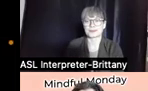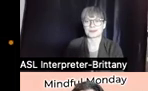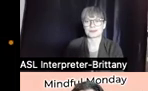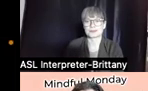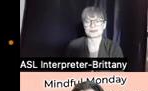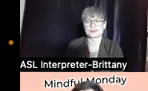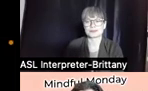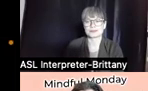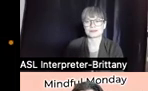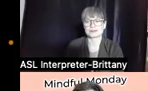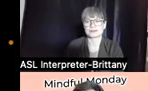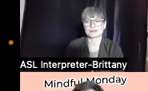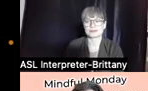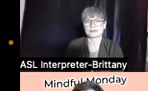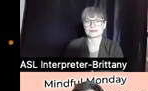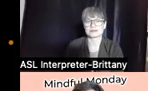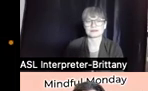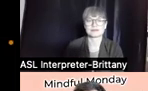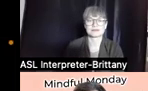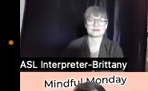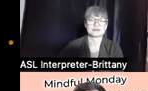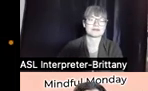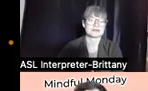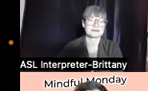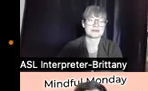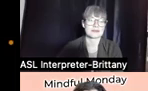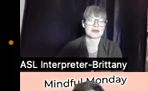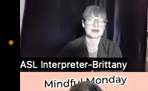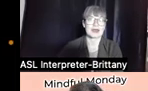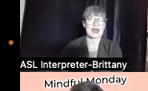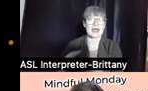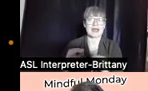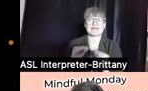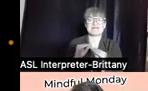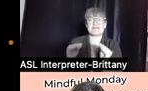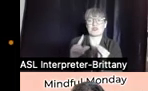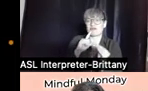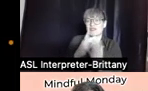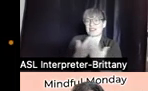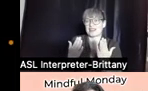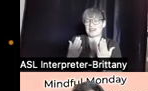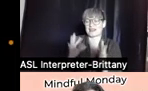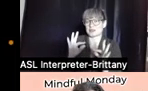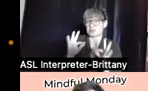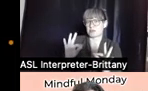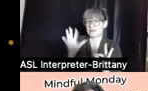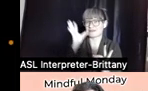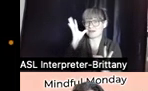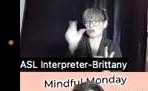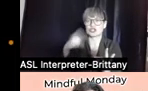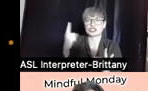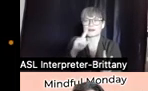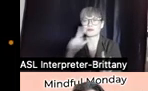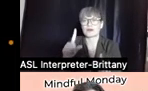sentir. Una citación maravillosa. No hay tal cosa como un padre perfecto, así que solo